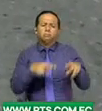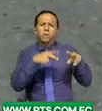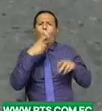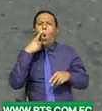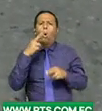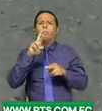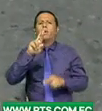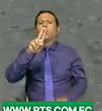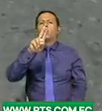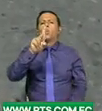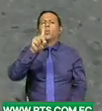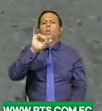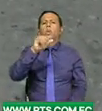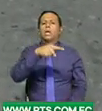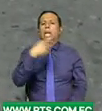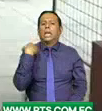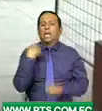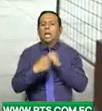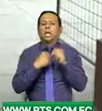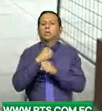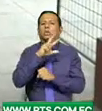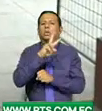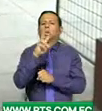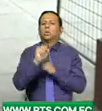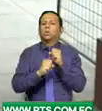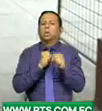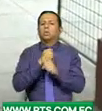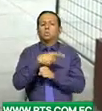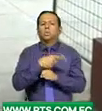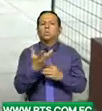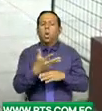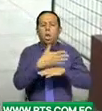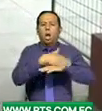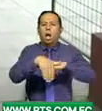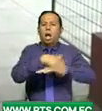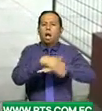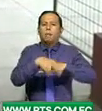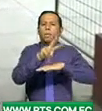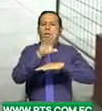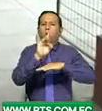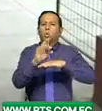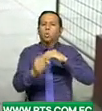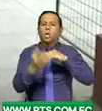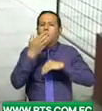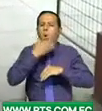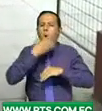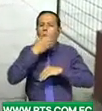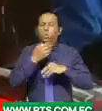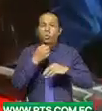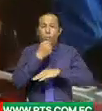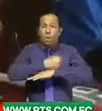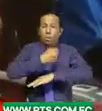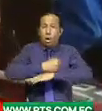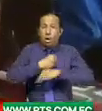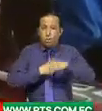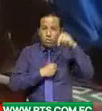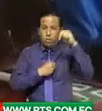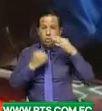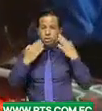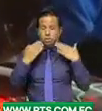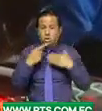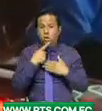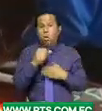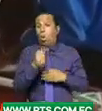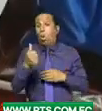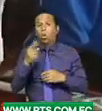32 años quedó impregnada en la acera de la avenida 28 de agosto en pascuales al norte de guayaquil luego de que dos ciudadanos